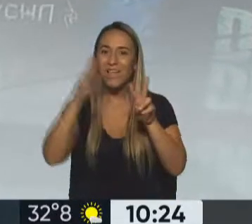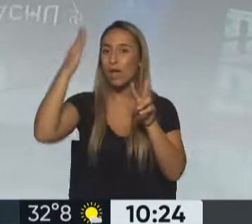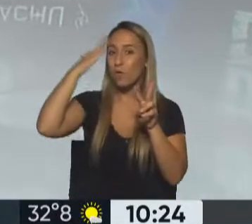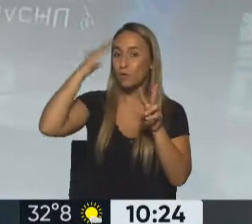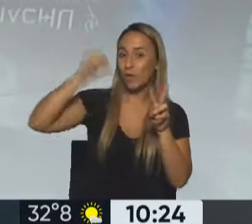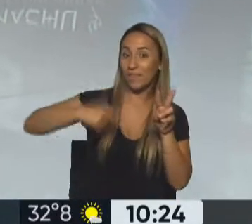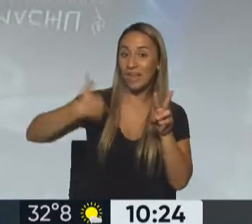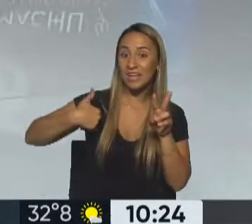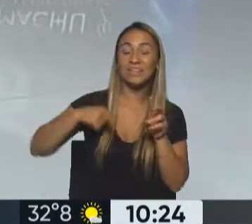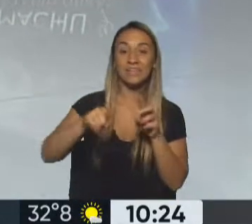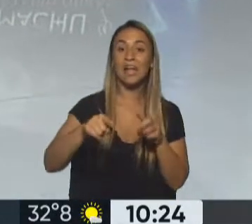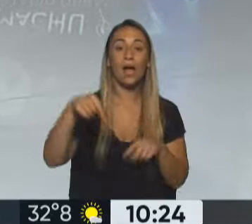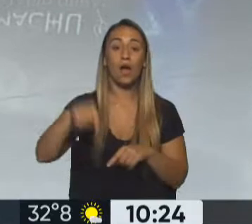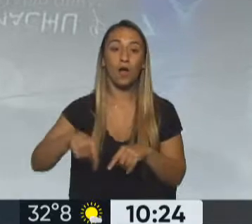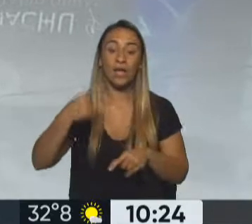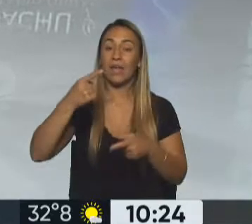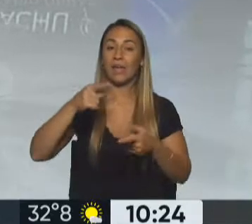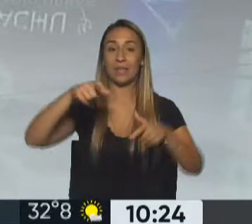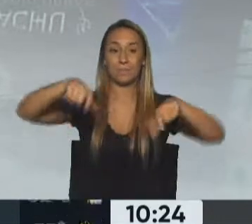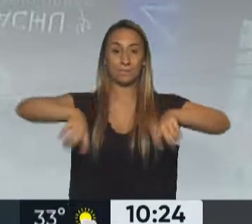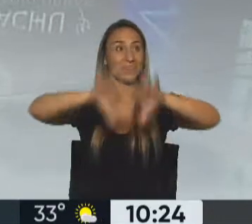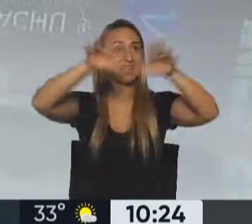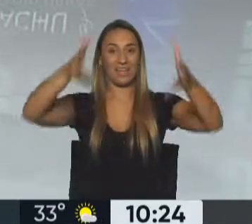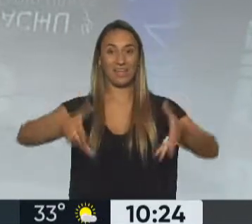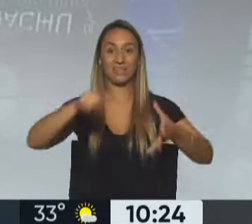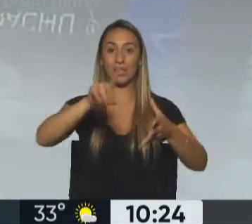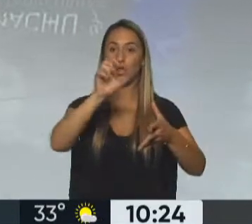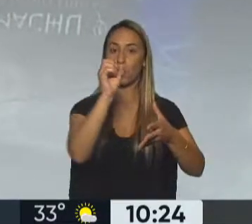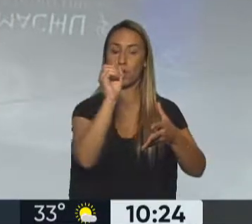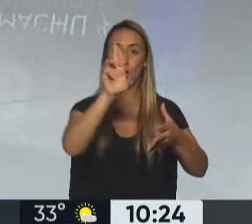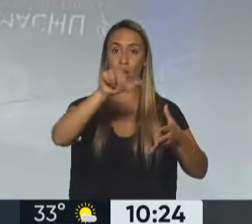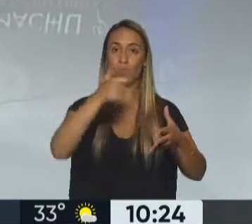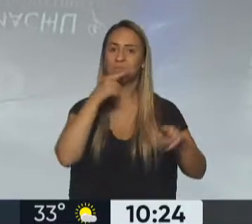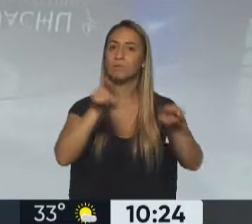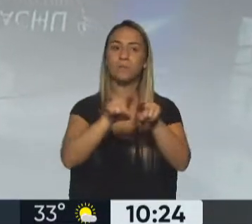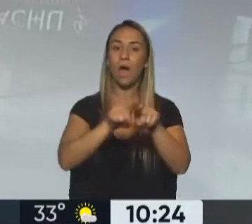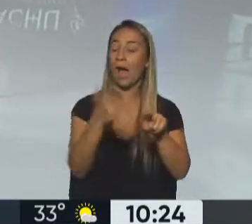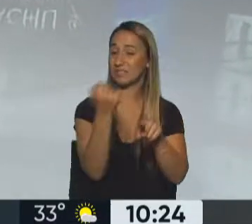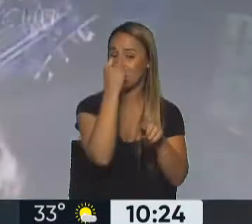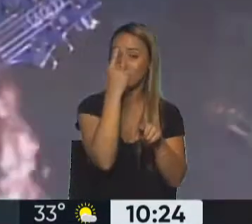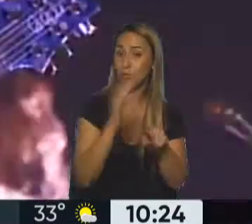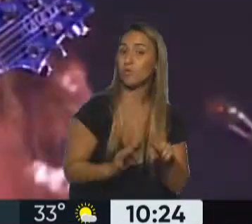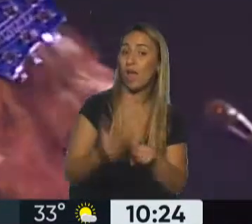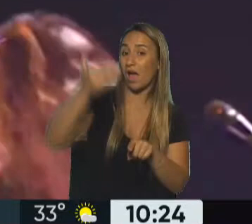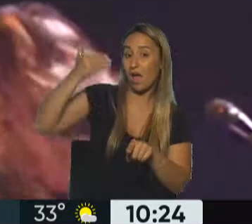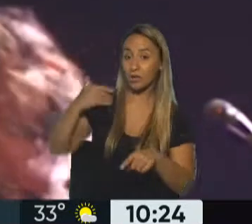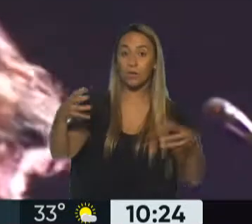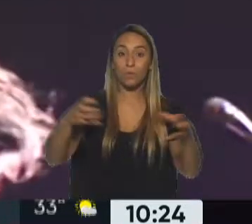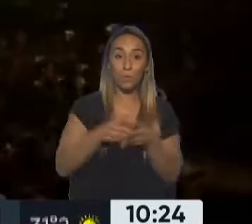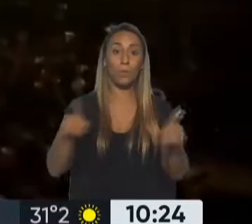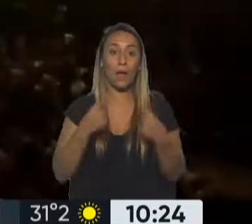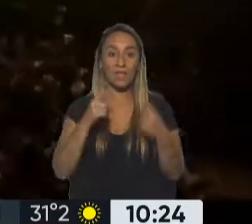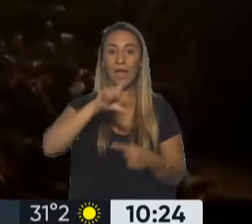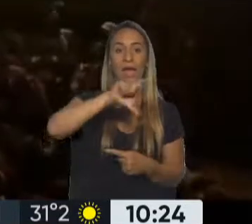y comenzamos con lo que pasa hoy en el Estadio de Obras, tal cual como pasó hace 21 años, claro, es el espíritu poderoso de Catupecu Machu que va a